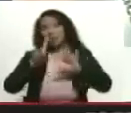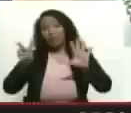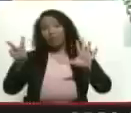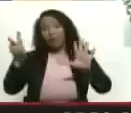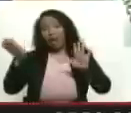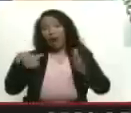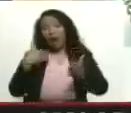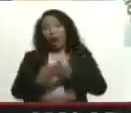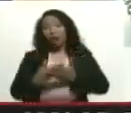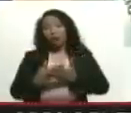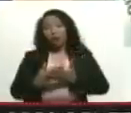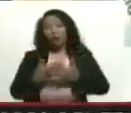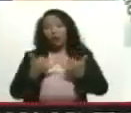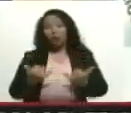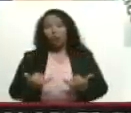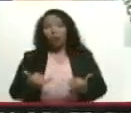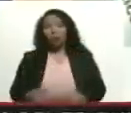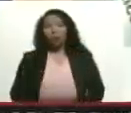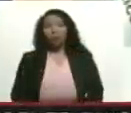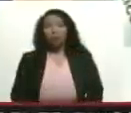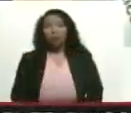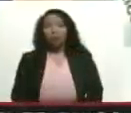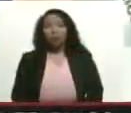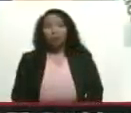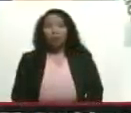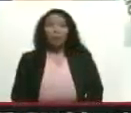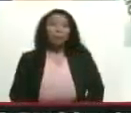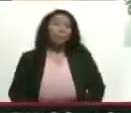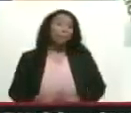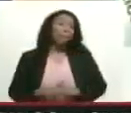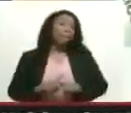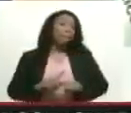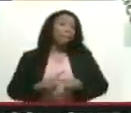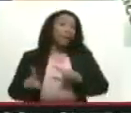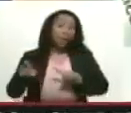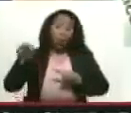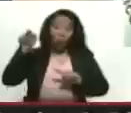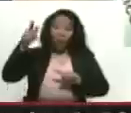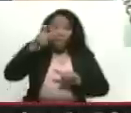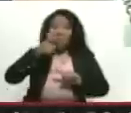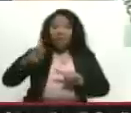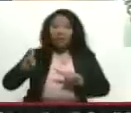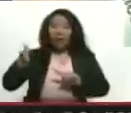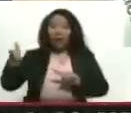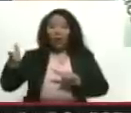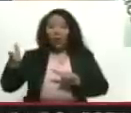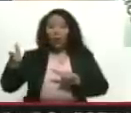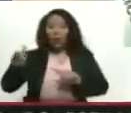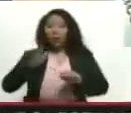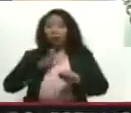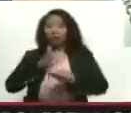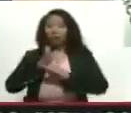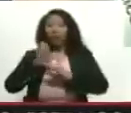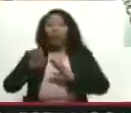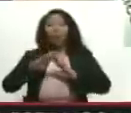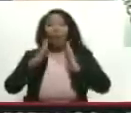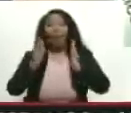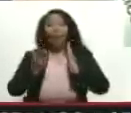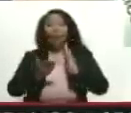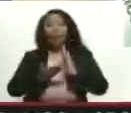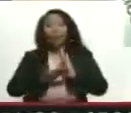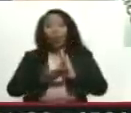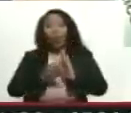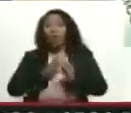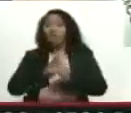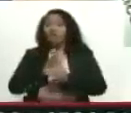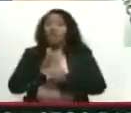la fecha. Pero los que cometieron estas atrocidades se presentan en el mundo, en foros, van